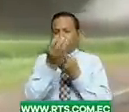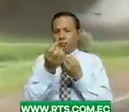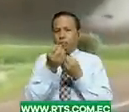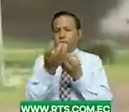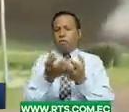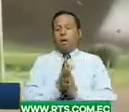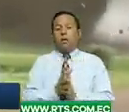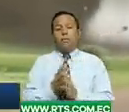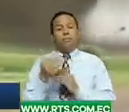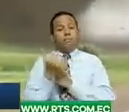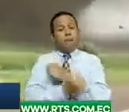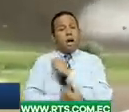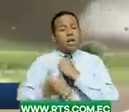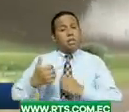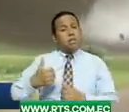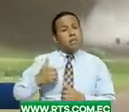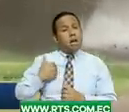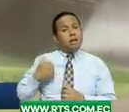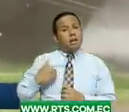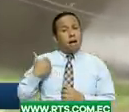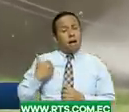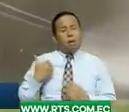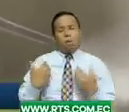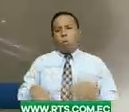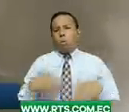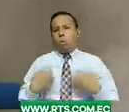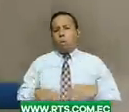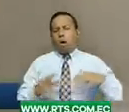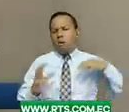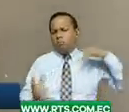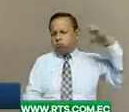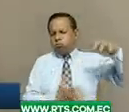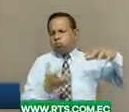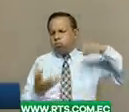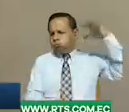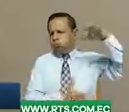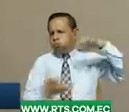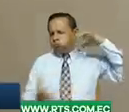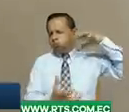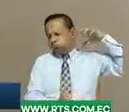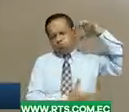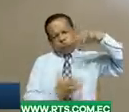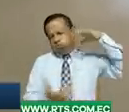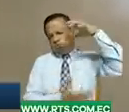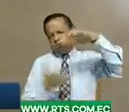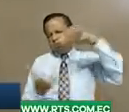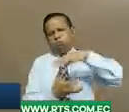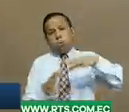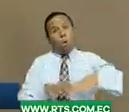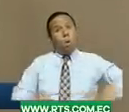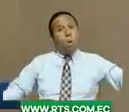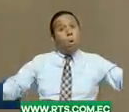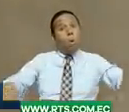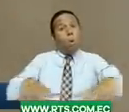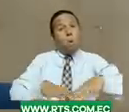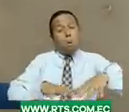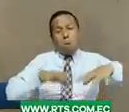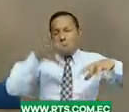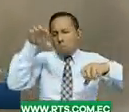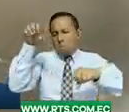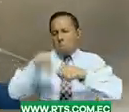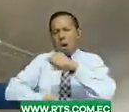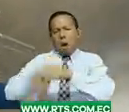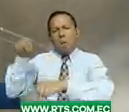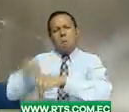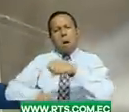que arrasó con un condado. Dejó varios heridos, aunque por fortuna no dejó víctimas mortales.